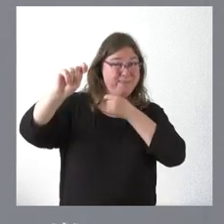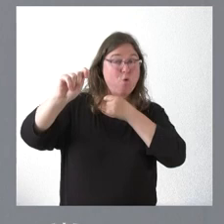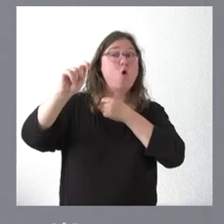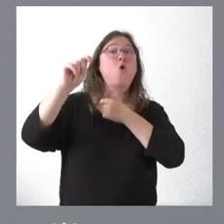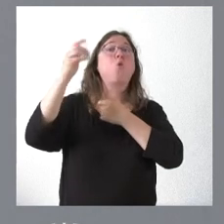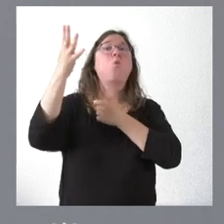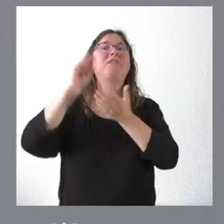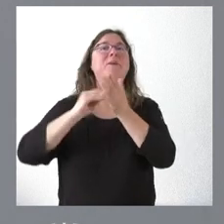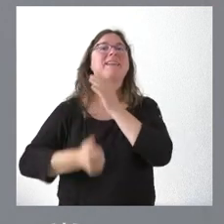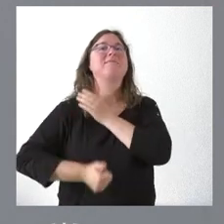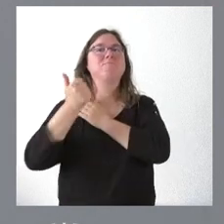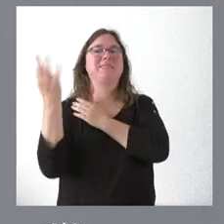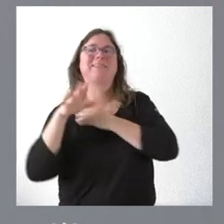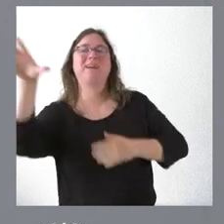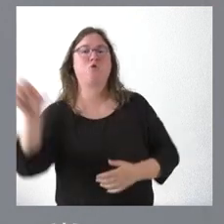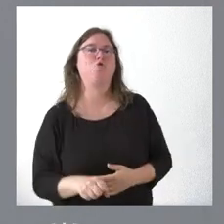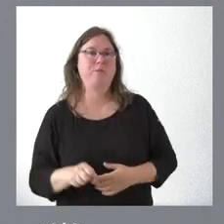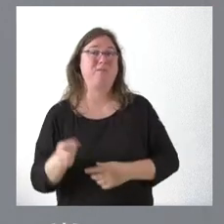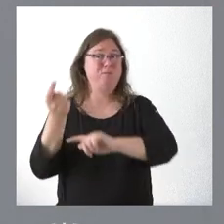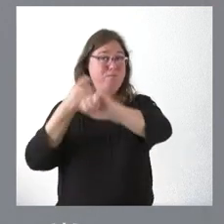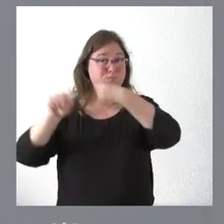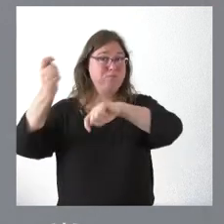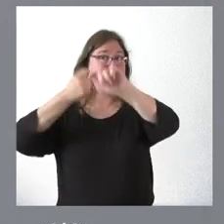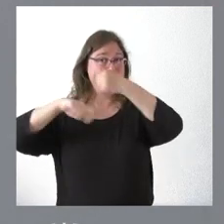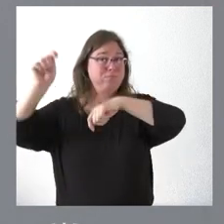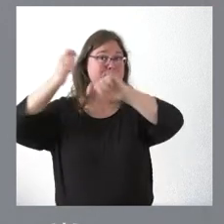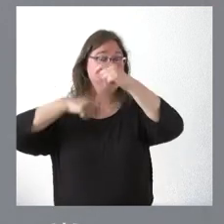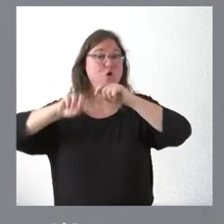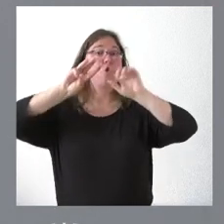porque en concreto el nivel de exportaciones fueron